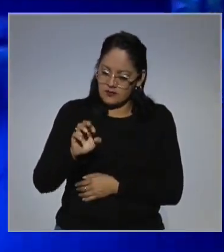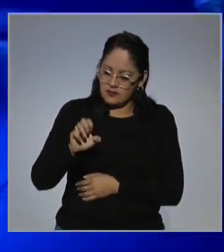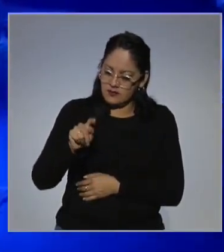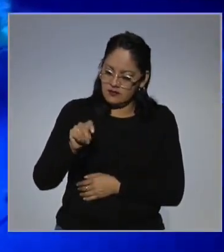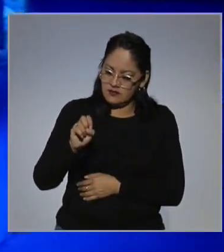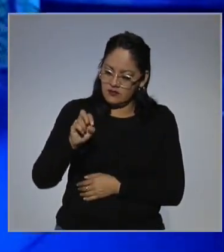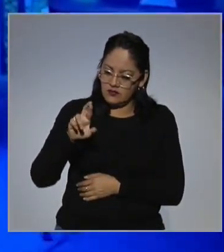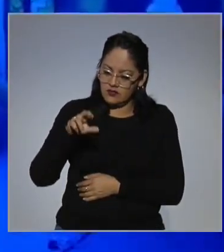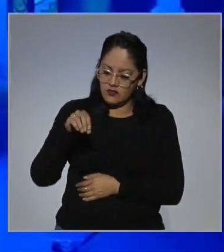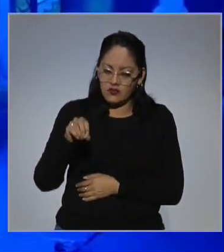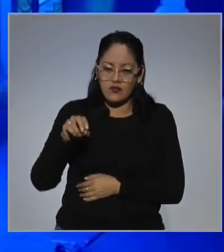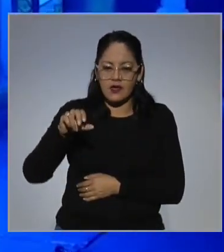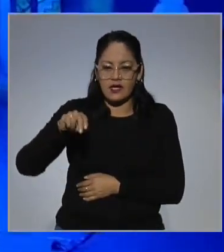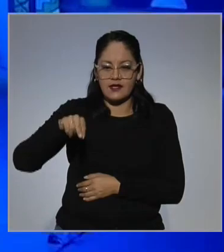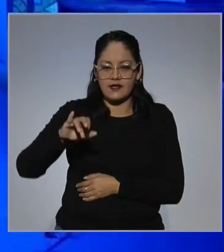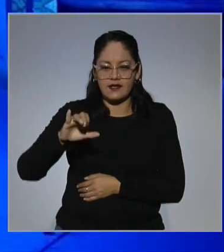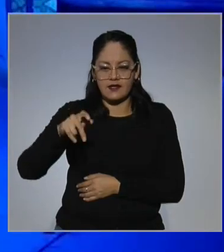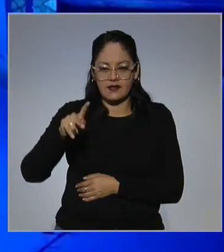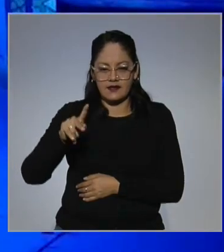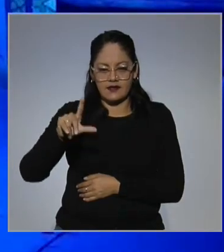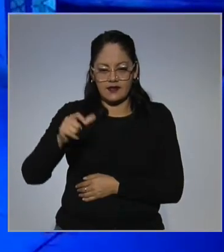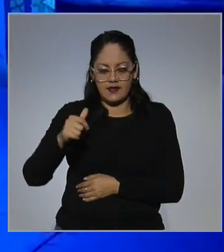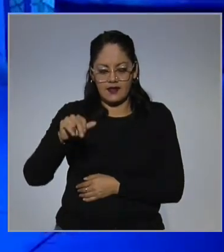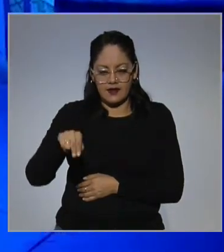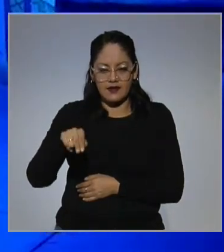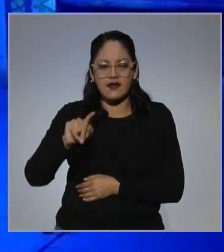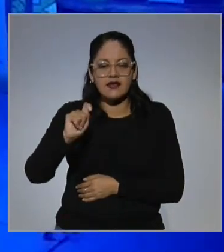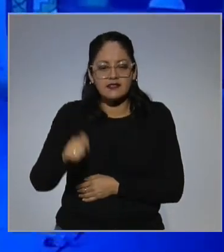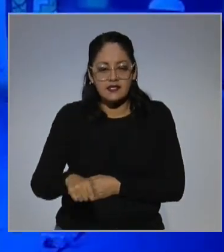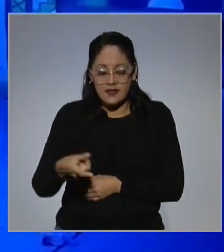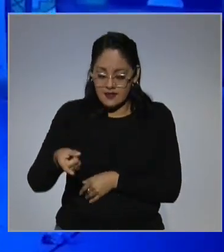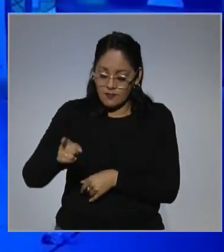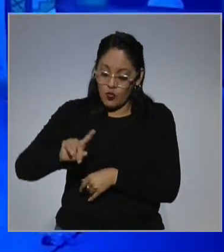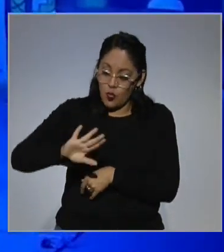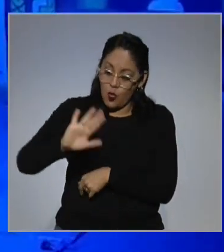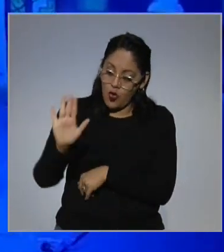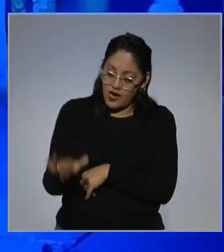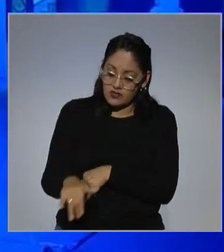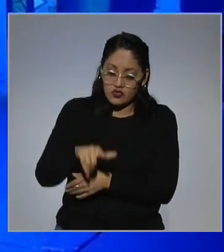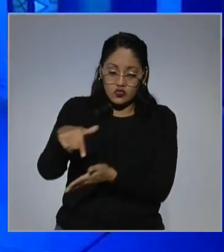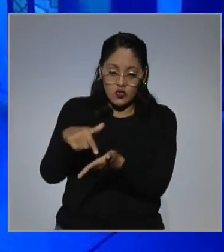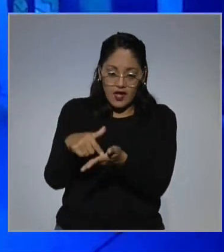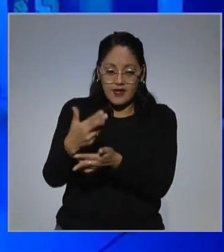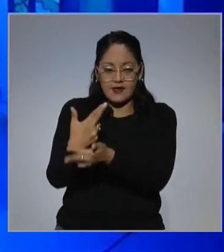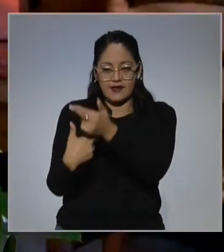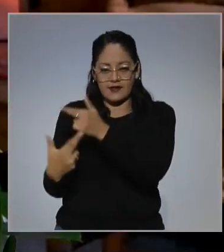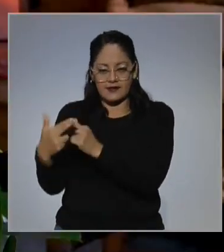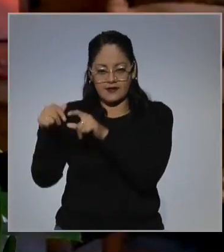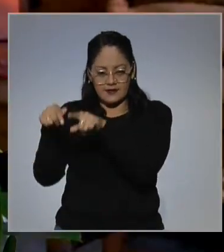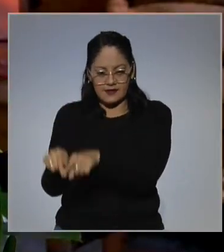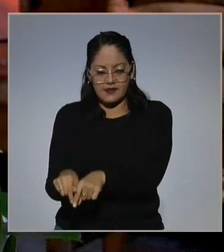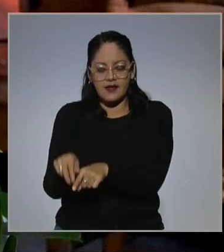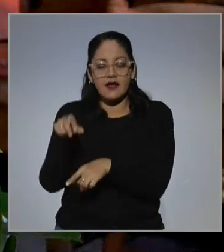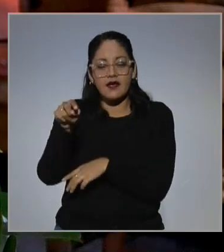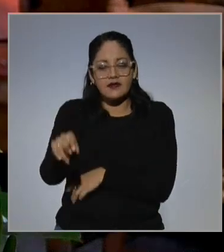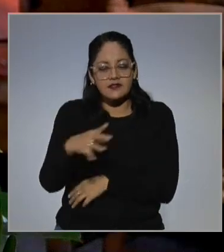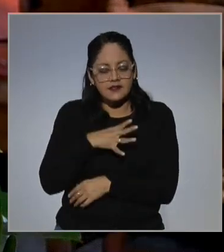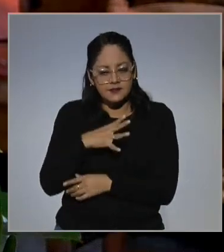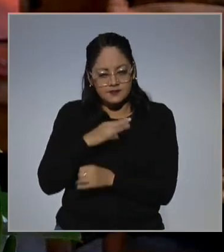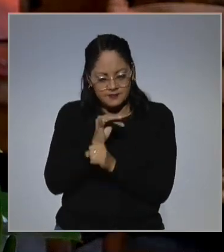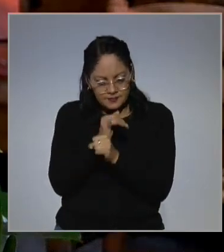Retorno al Mictlán. Es Retorno al lugar de los muertos, donde hemos realizado